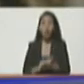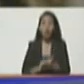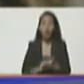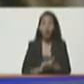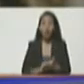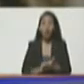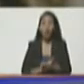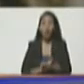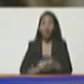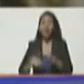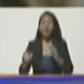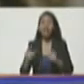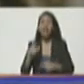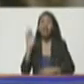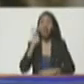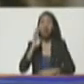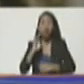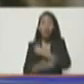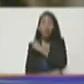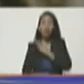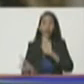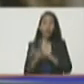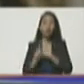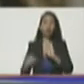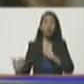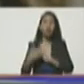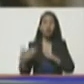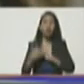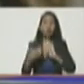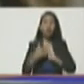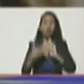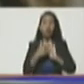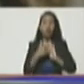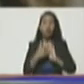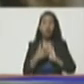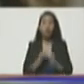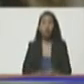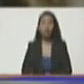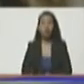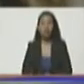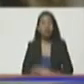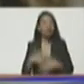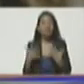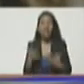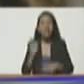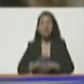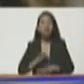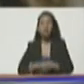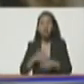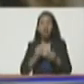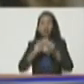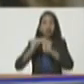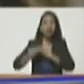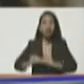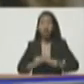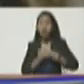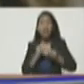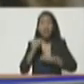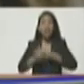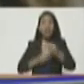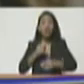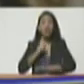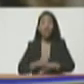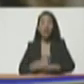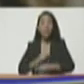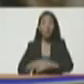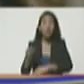de ilegales medidas coercitivas unilaterales? ¿De qué sirvió la creación en tiempo